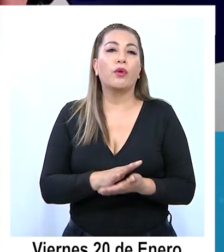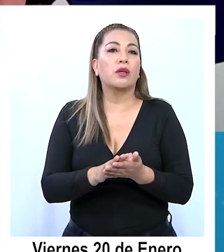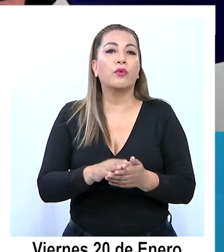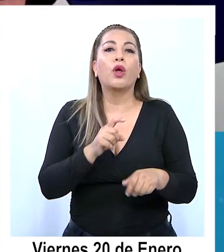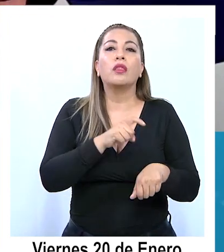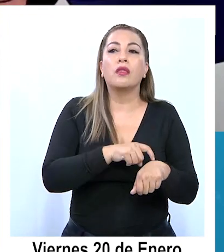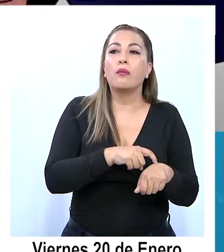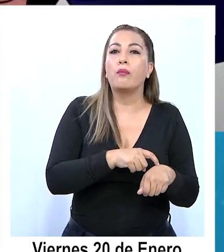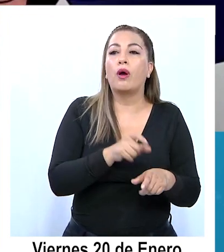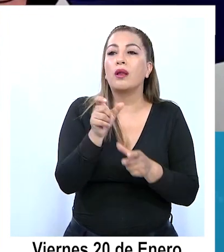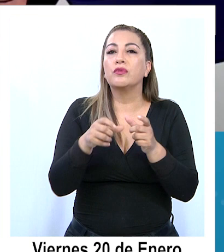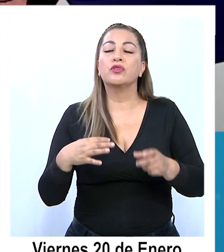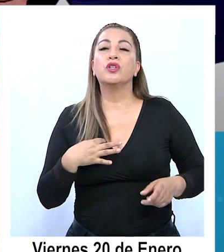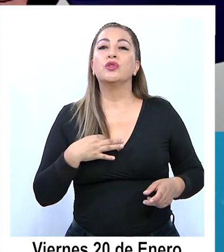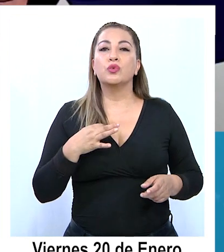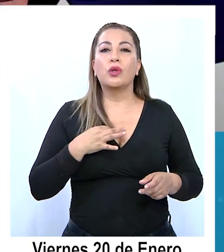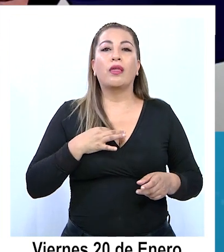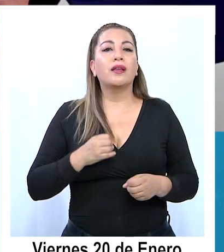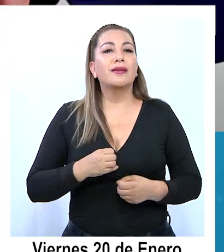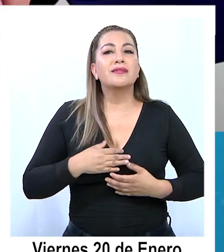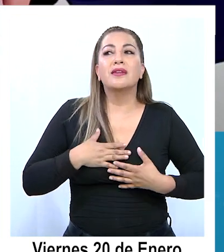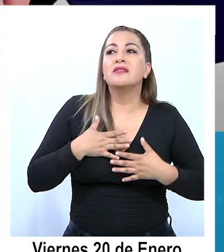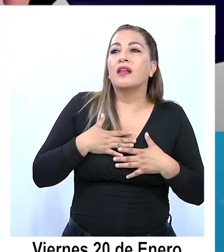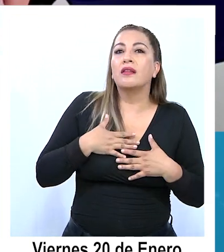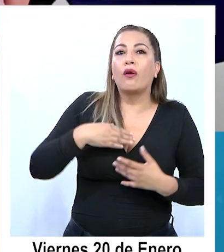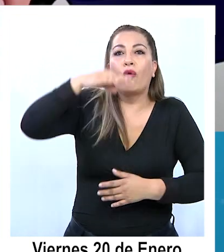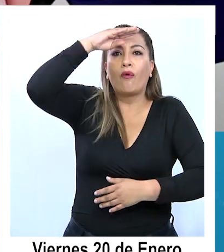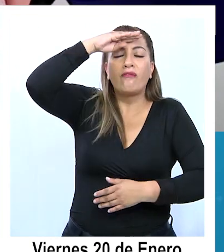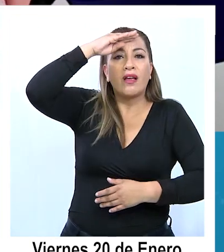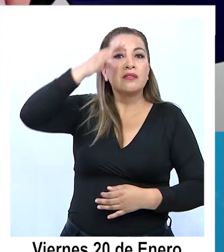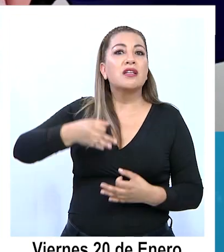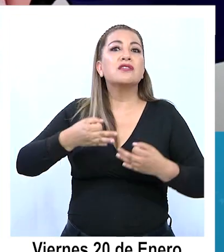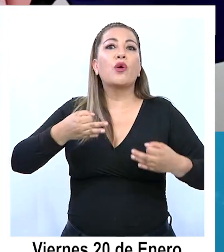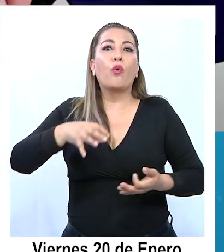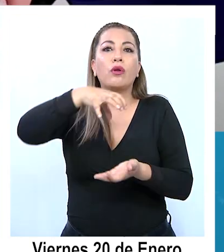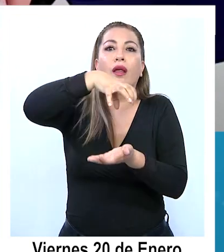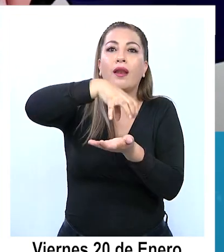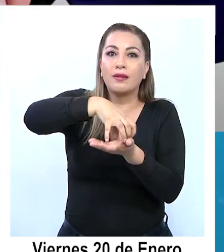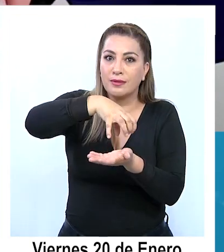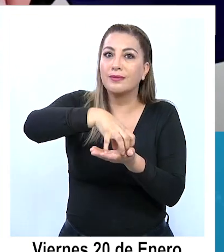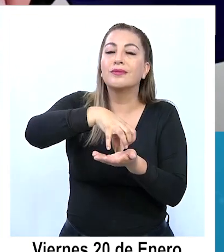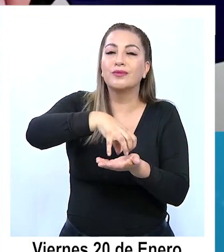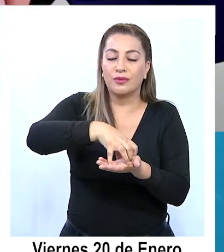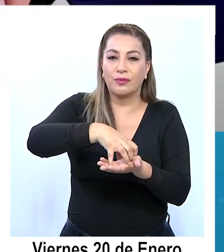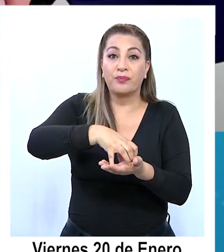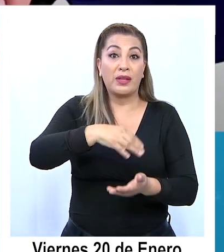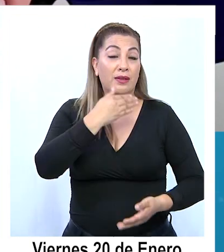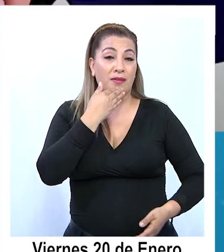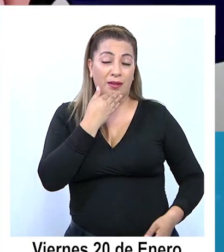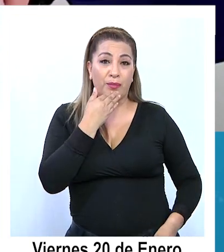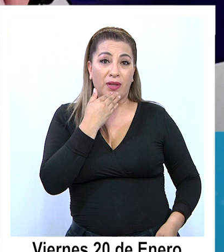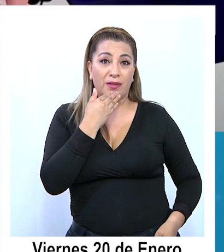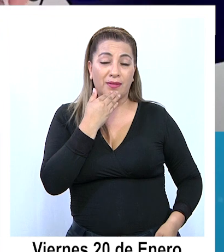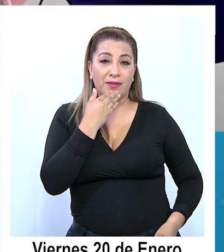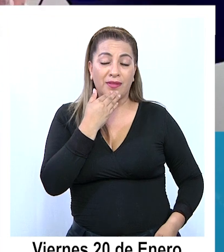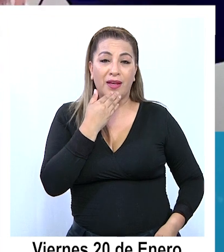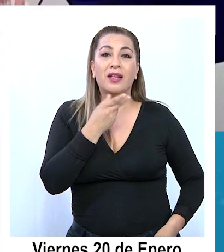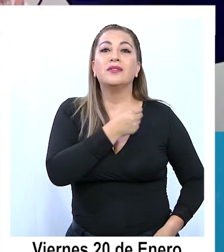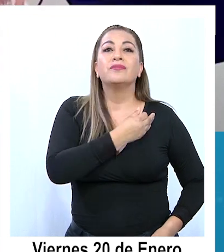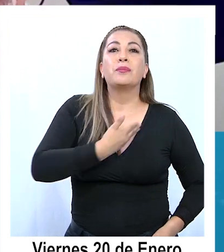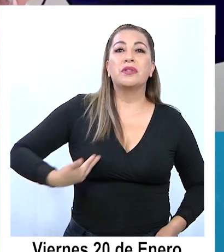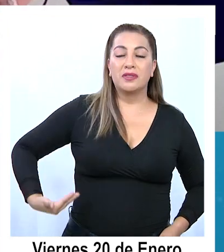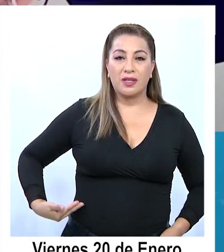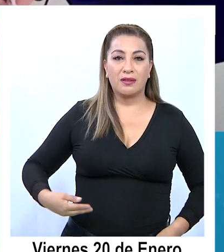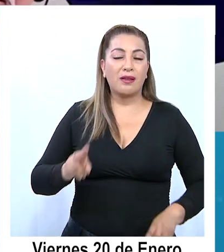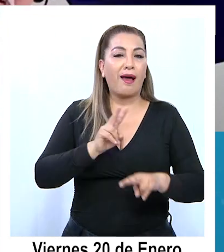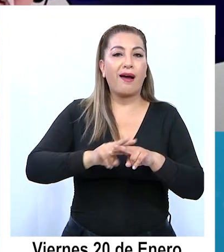a las personas, a los ciudadanos, para que se sientan un poco más seguros, y lo más importante, tiempo al Ejecutivo para que pueda